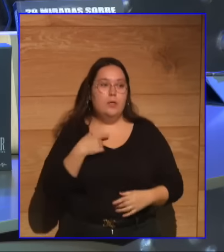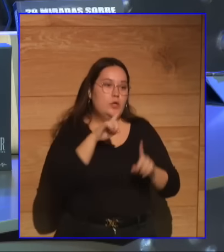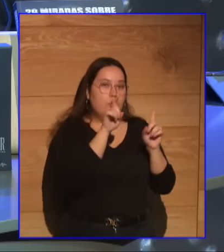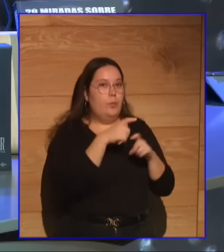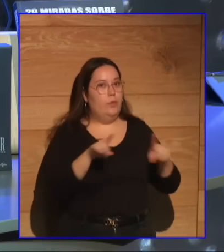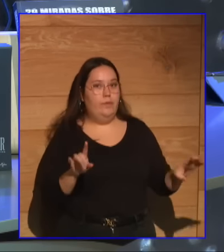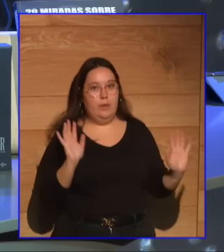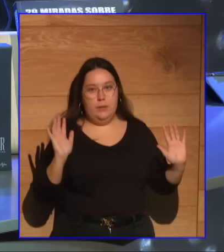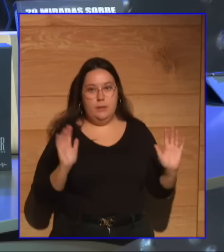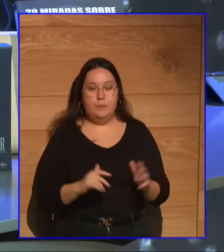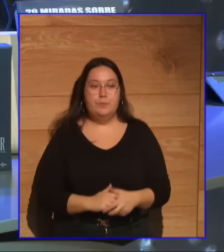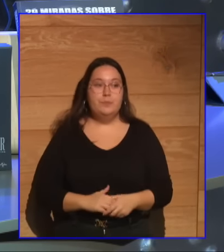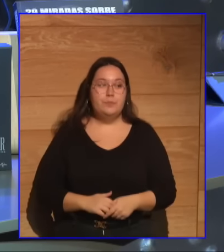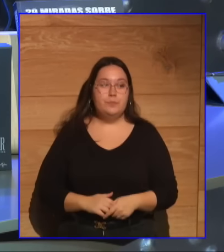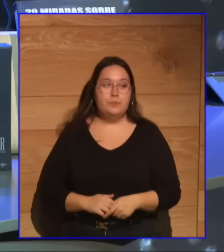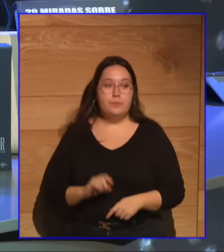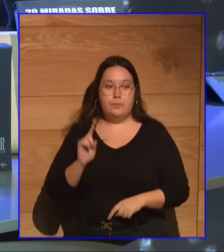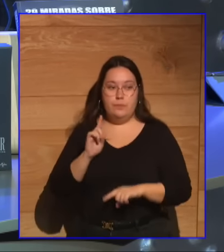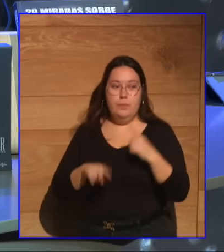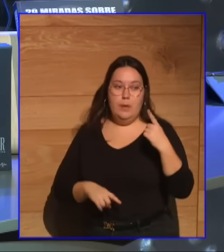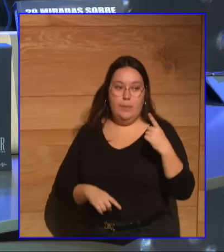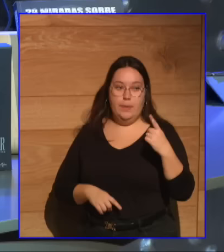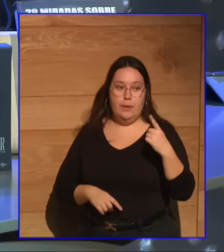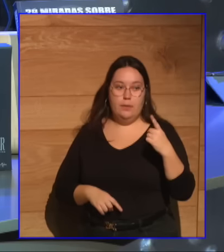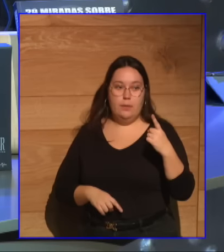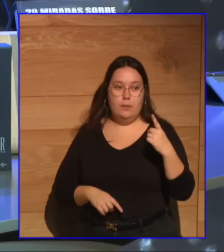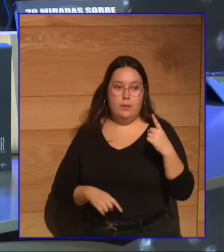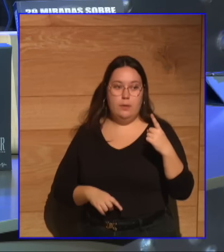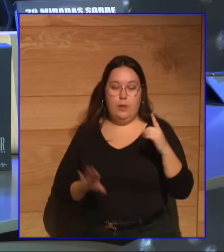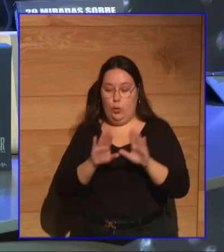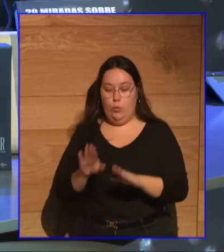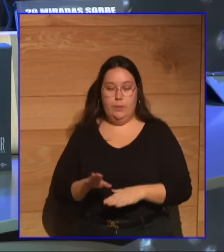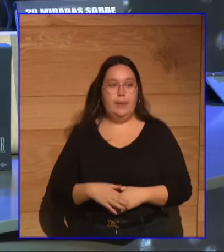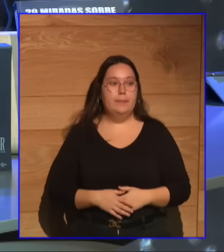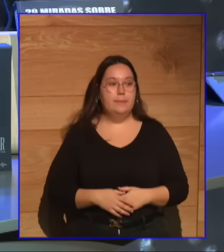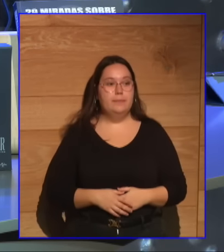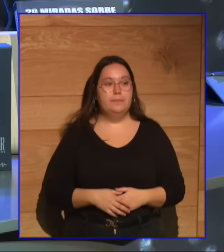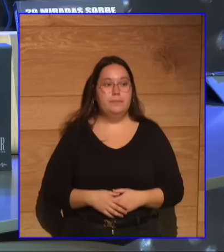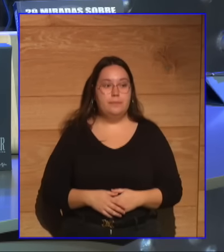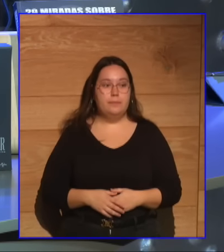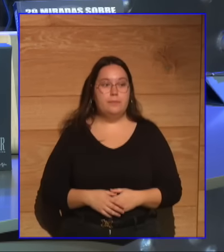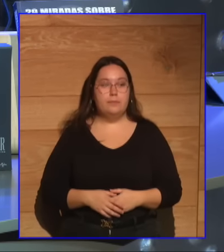Vale. La primera. Y última. Vale. Nos quedamos con esa.